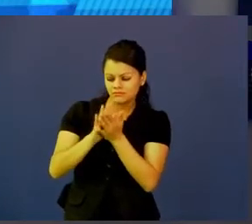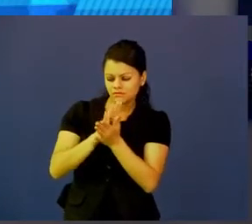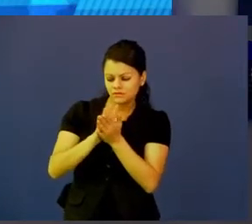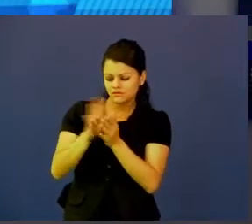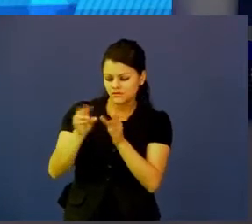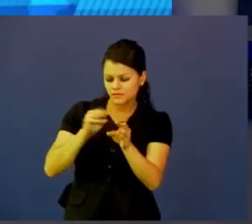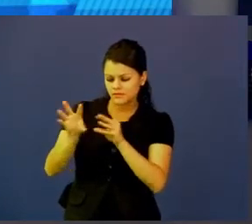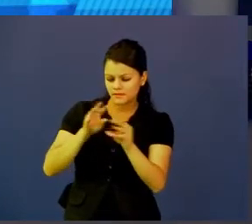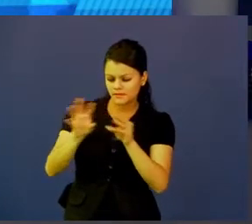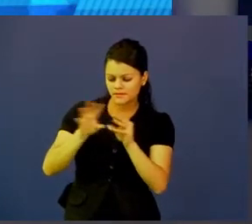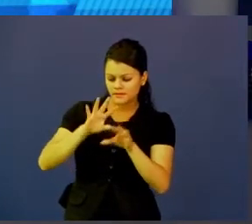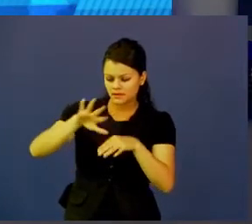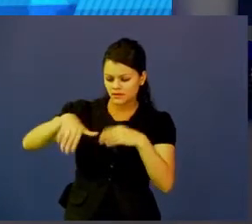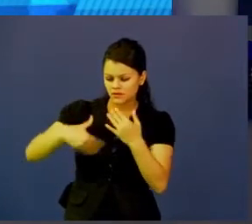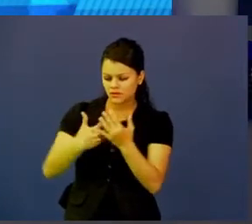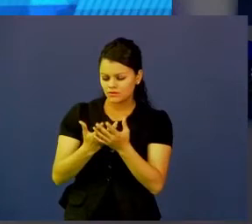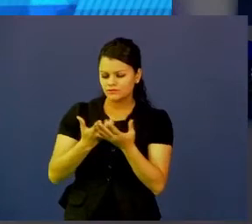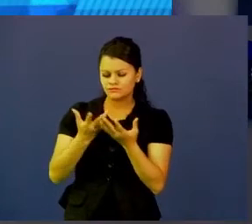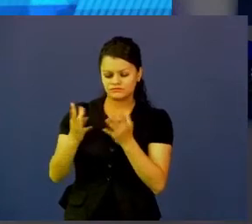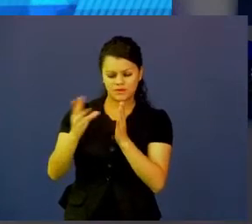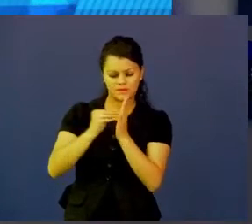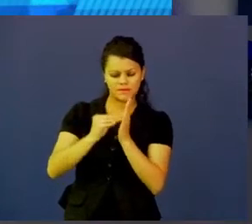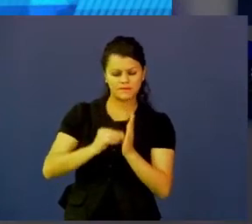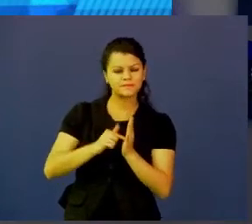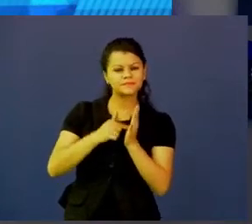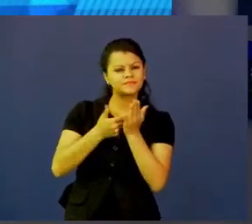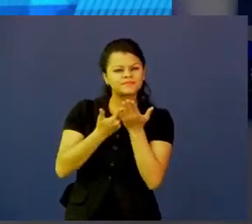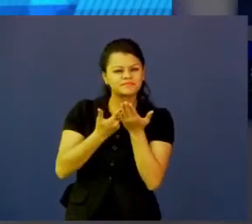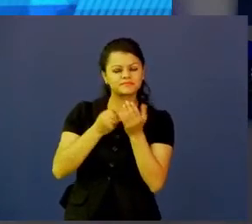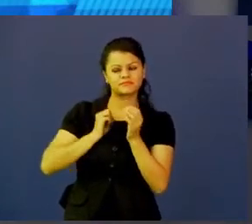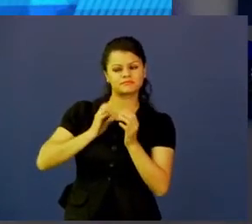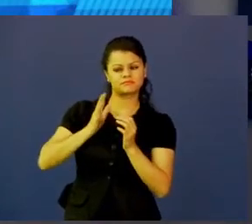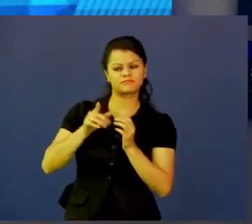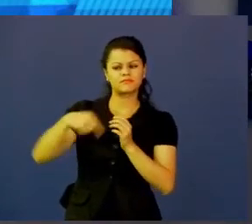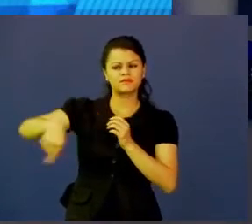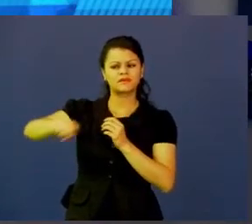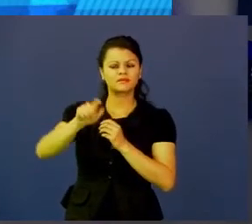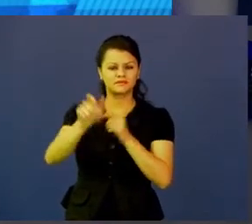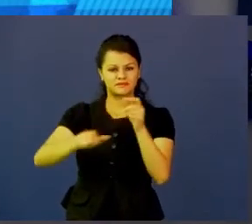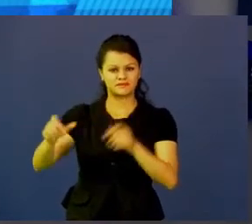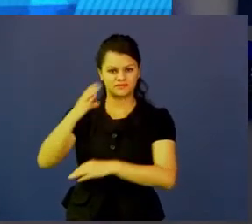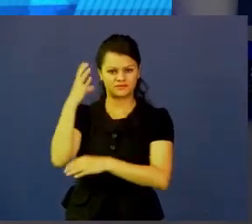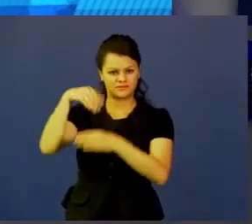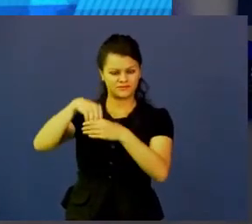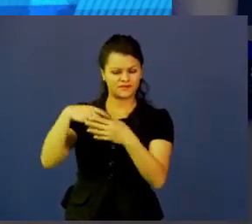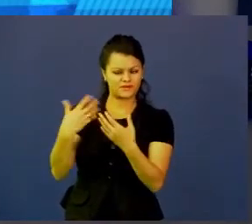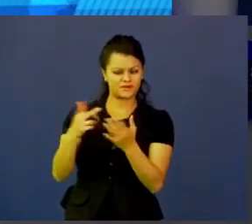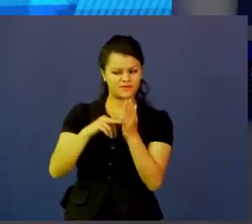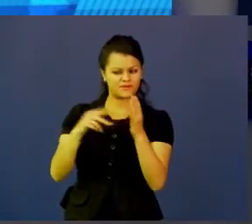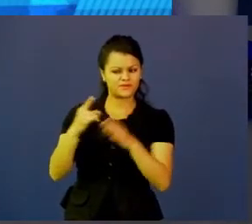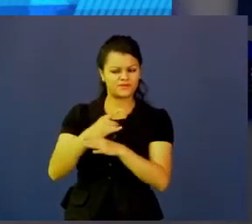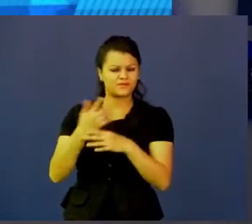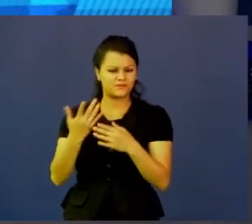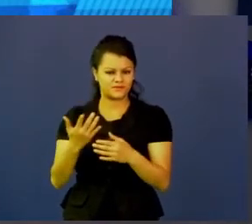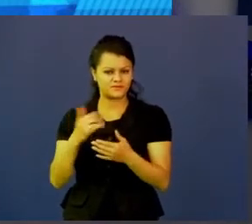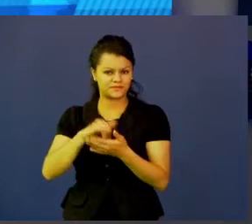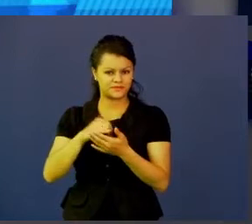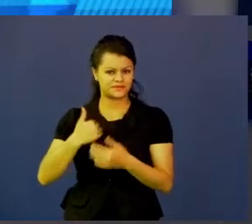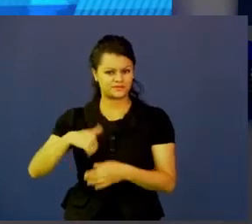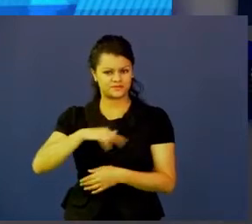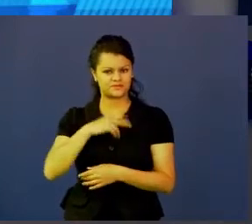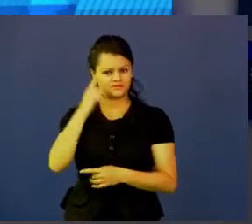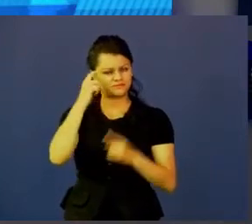hablar de los rasgos, de los comportamientos de los colombianos con la tecnología. Y una de las preguntas que nos hacíamos es, ¿qué pasa con